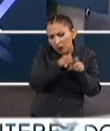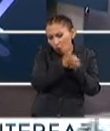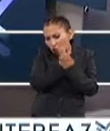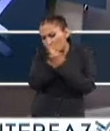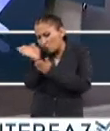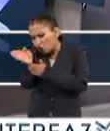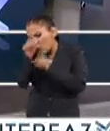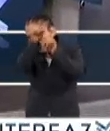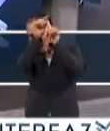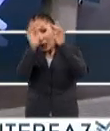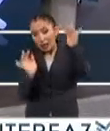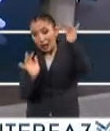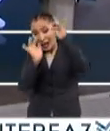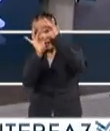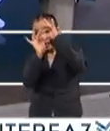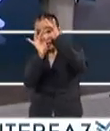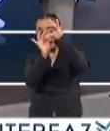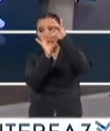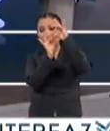¿no? Que pudiera conectar